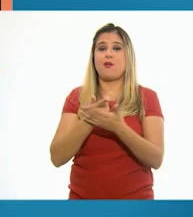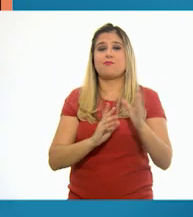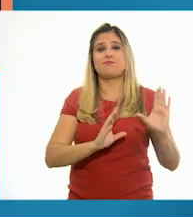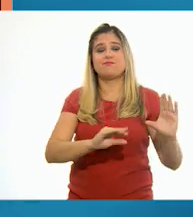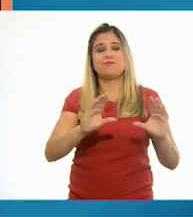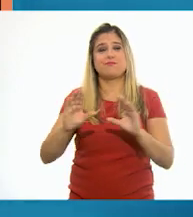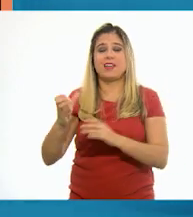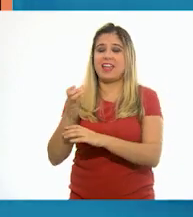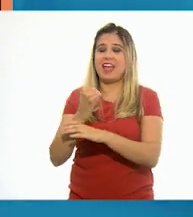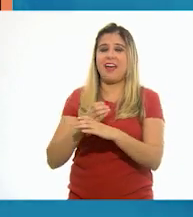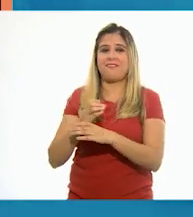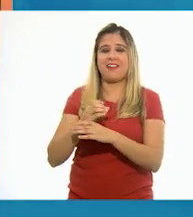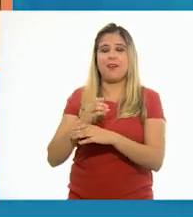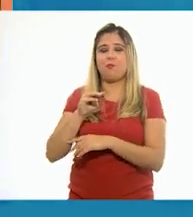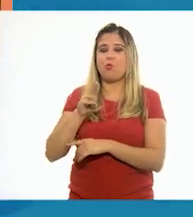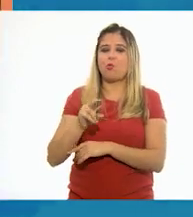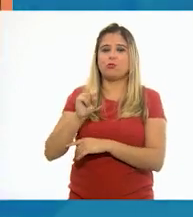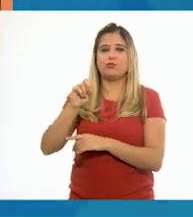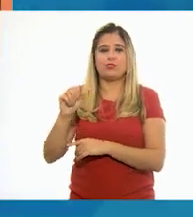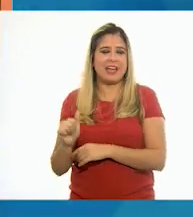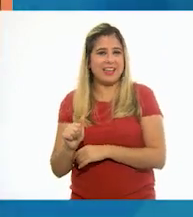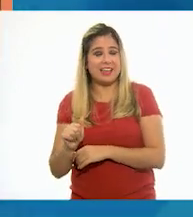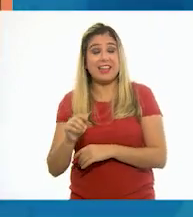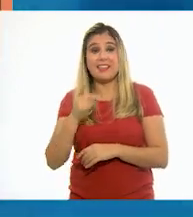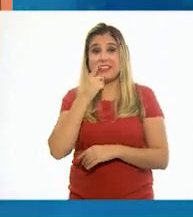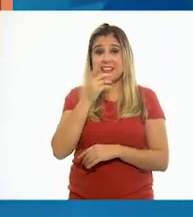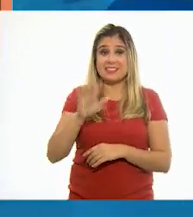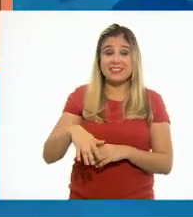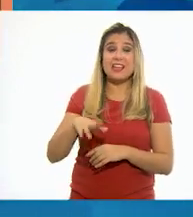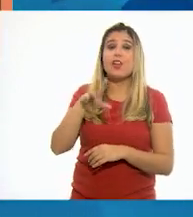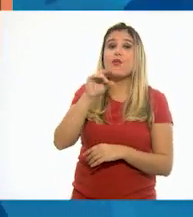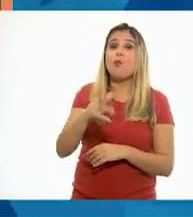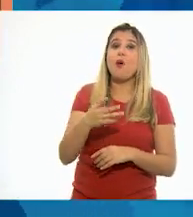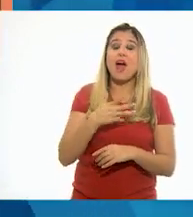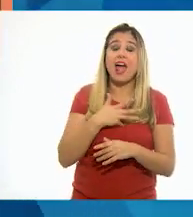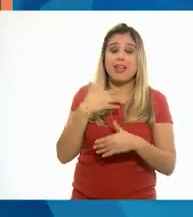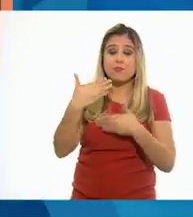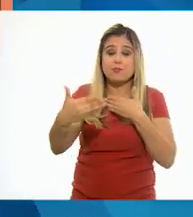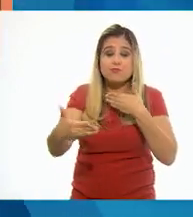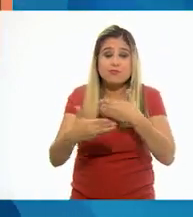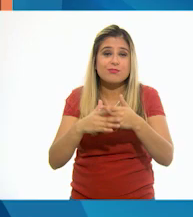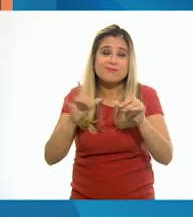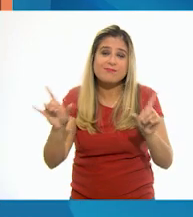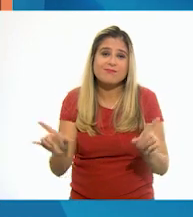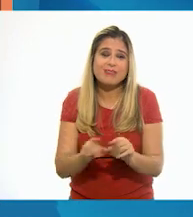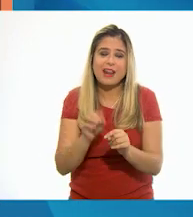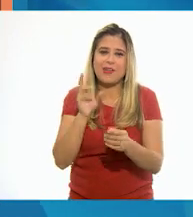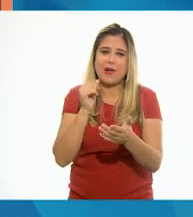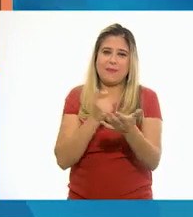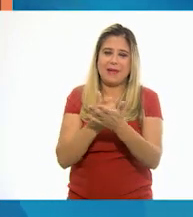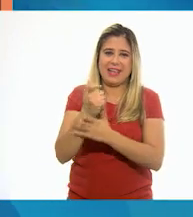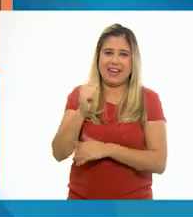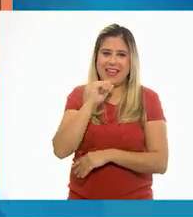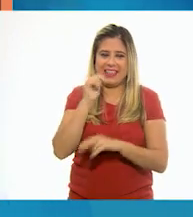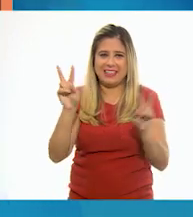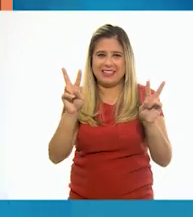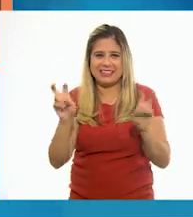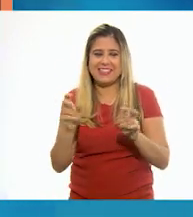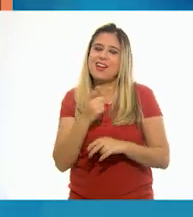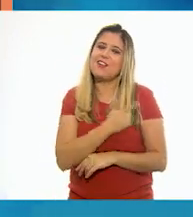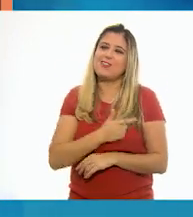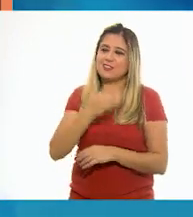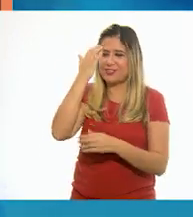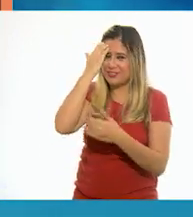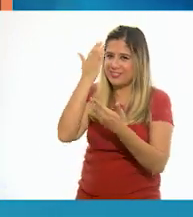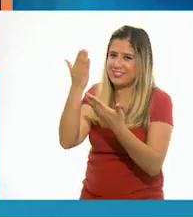El Café de las Musas. Y como dice el refrán, no hay plazo que no llegue ni deuda que no se pague. Un gusto conocerlo,